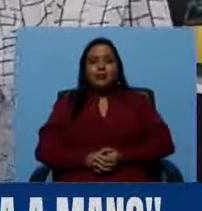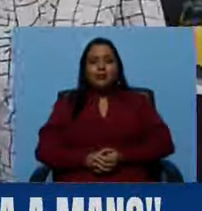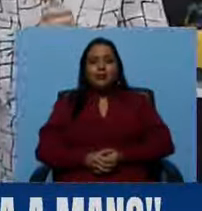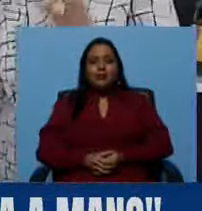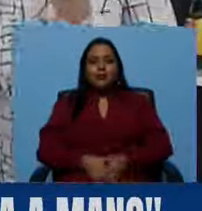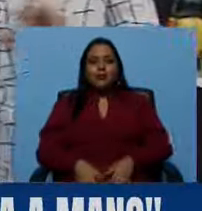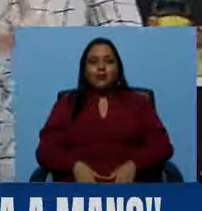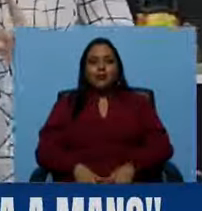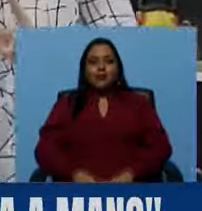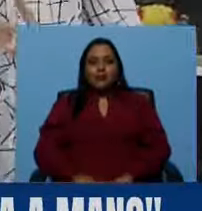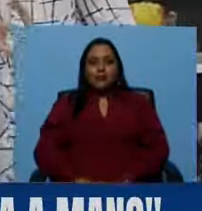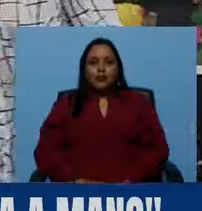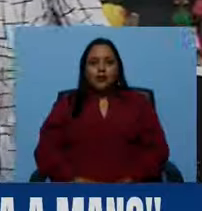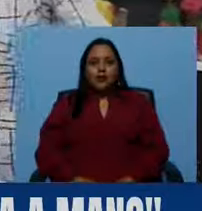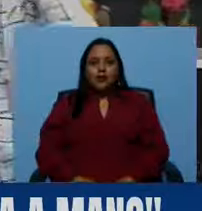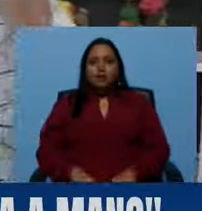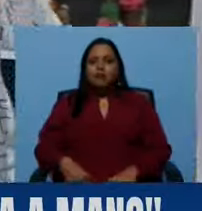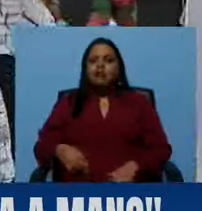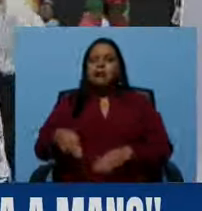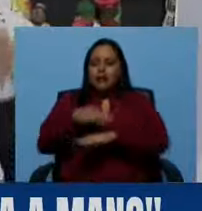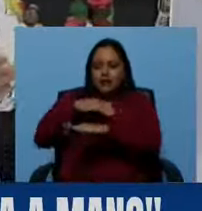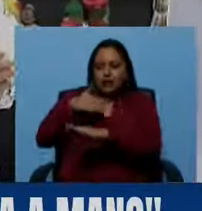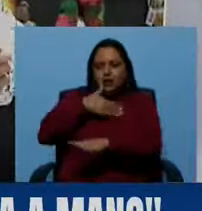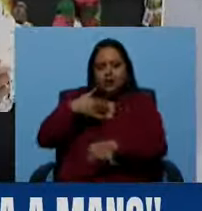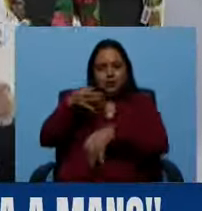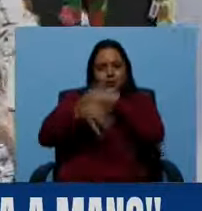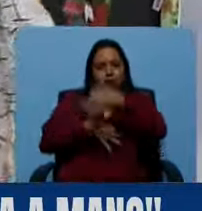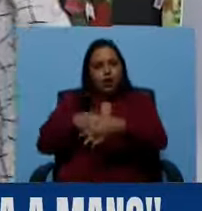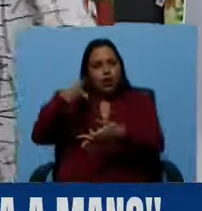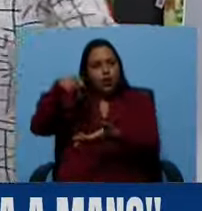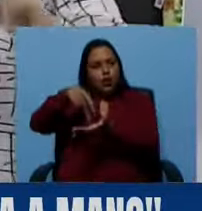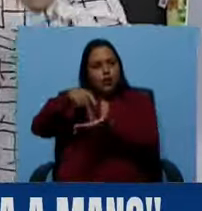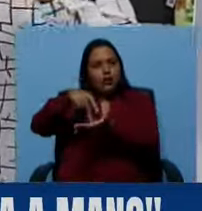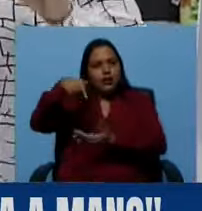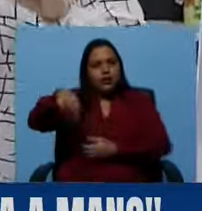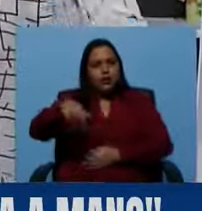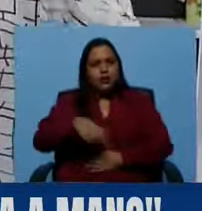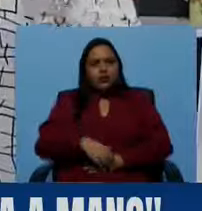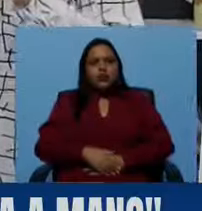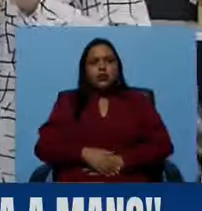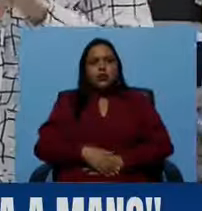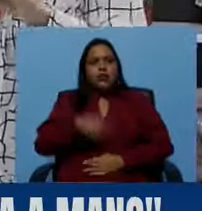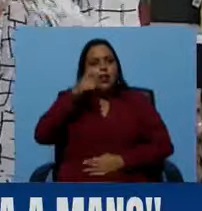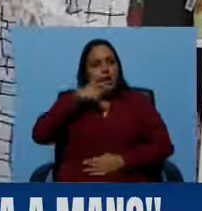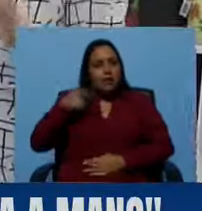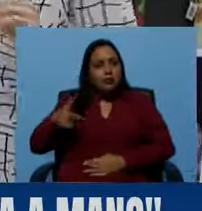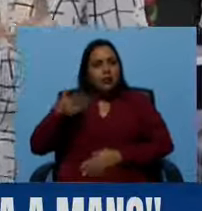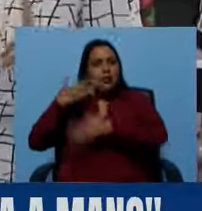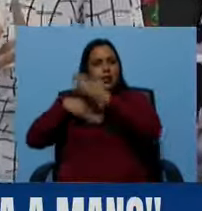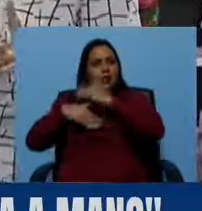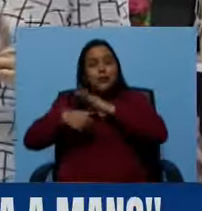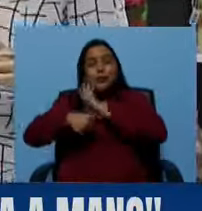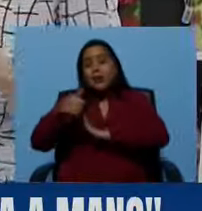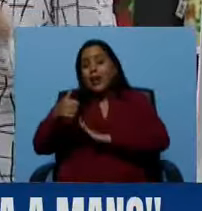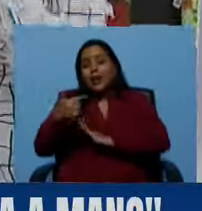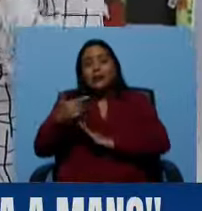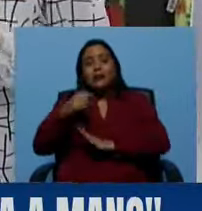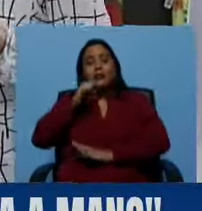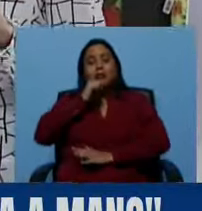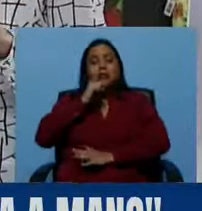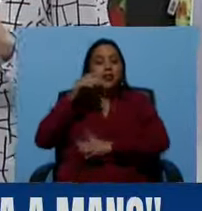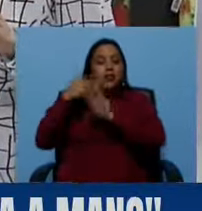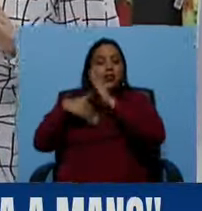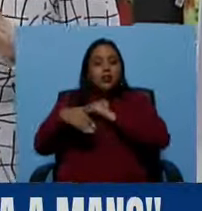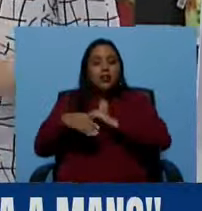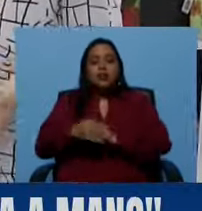Ministro, me gustaría comentarle que hoy está presente de el pueblo prehispánico más antiguo de Venezuela, que es